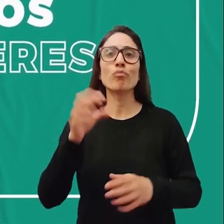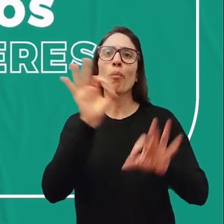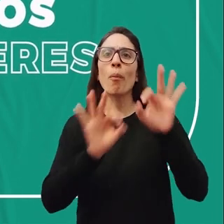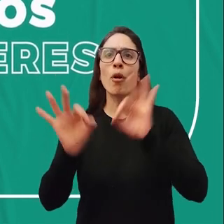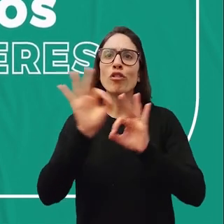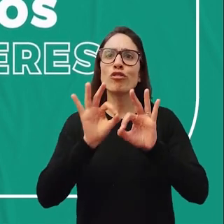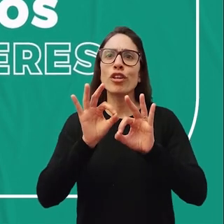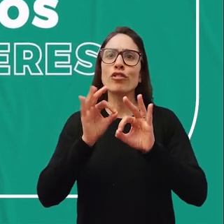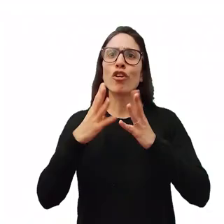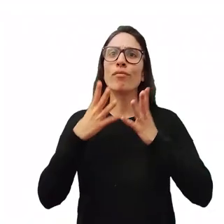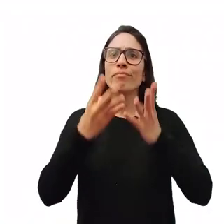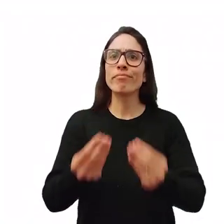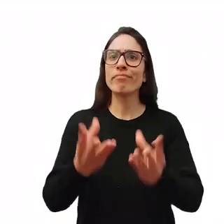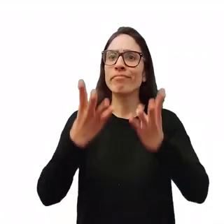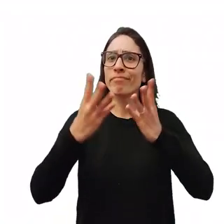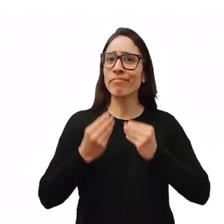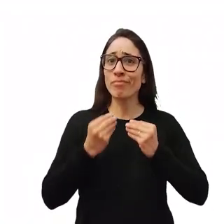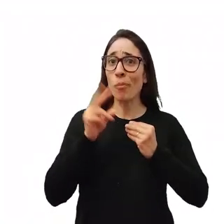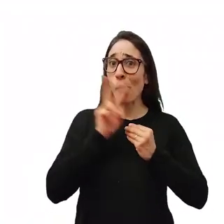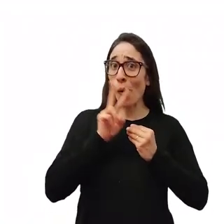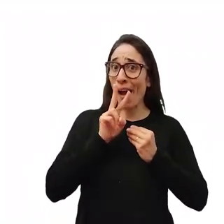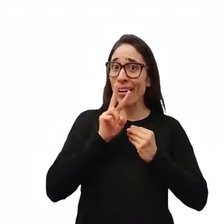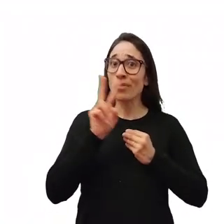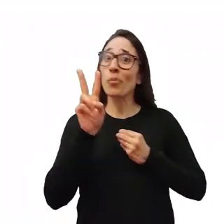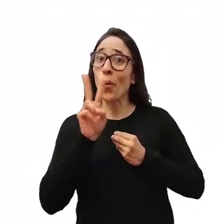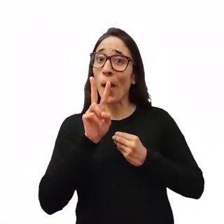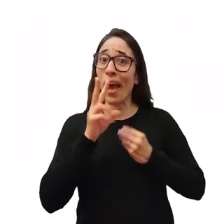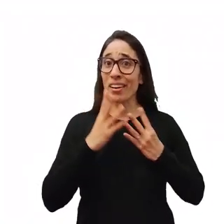mujeres para mujeres. Para conocer más